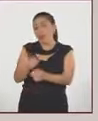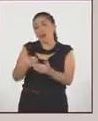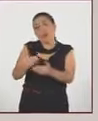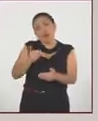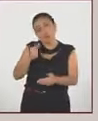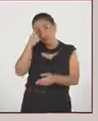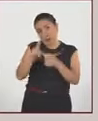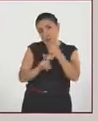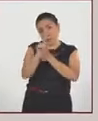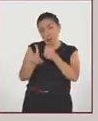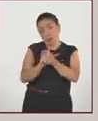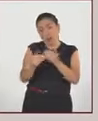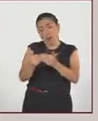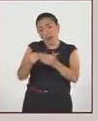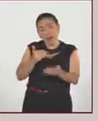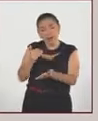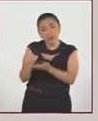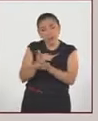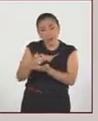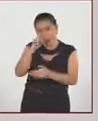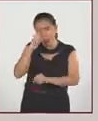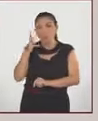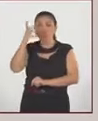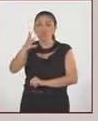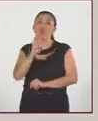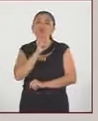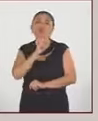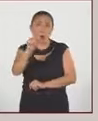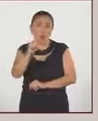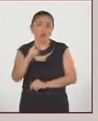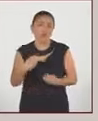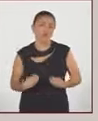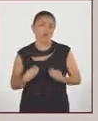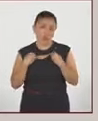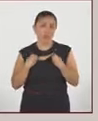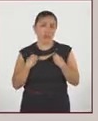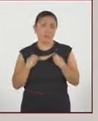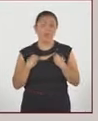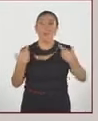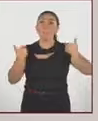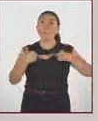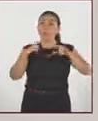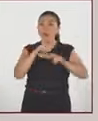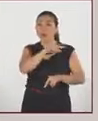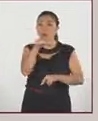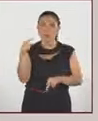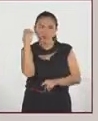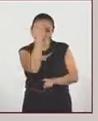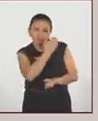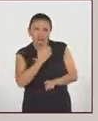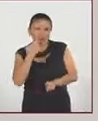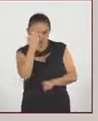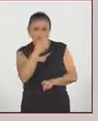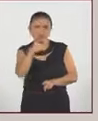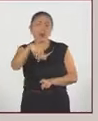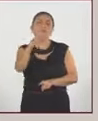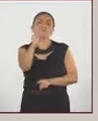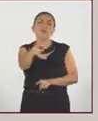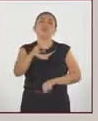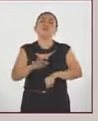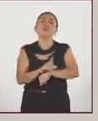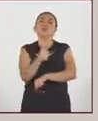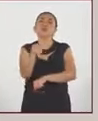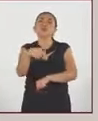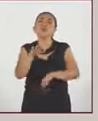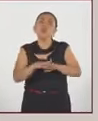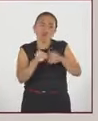problemas ortopédicos mejora el pronóstico de cualquiera de ellos. Los docentes son observadores privilegiados, ya que ellos están